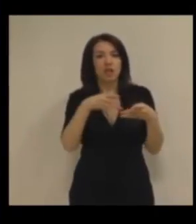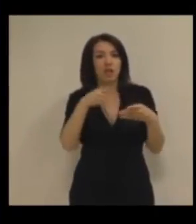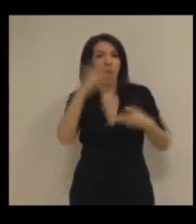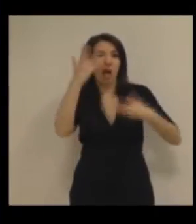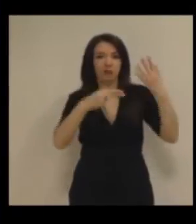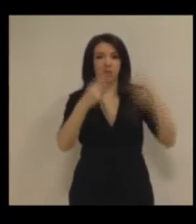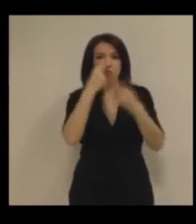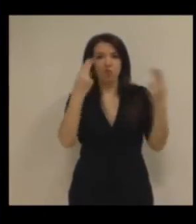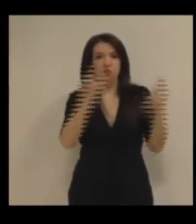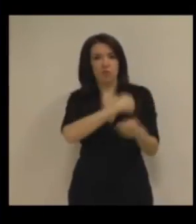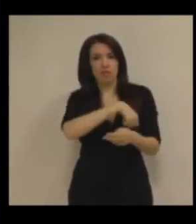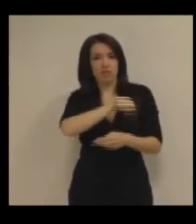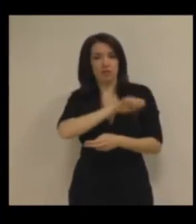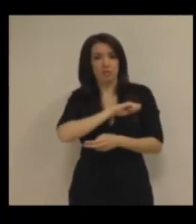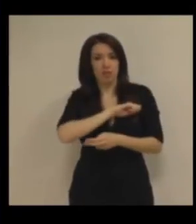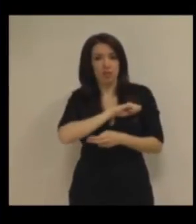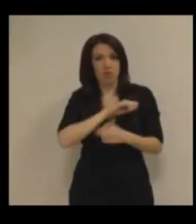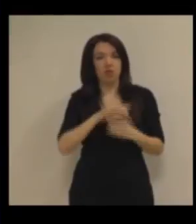Pública Española,